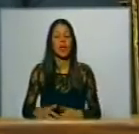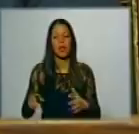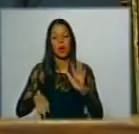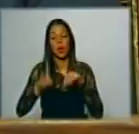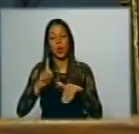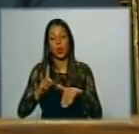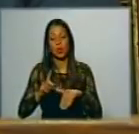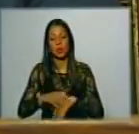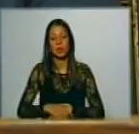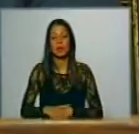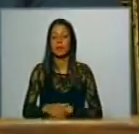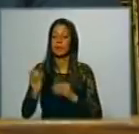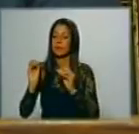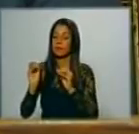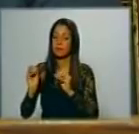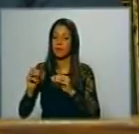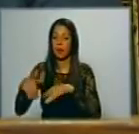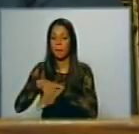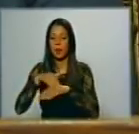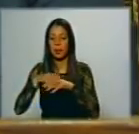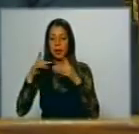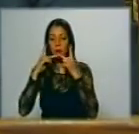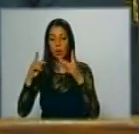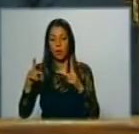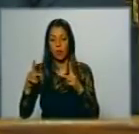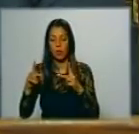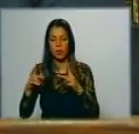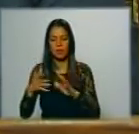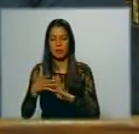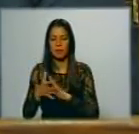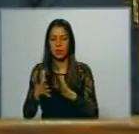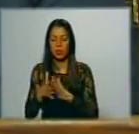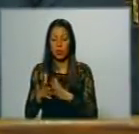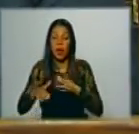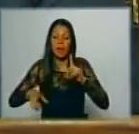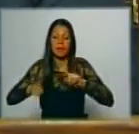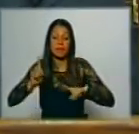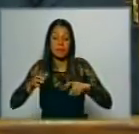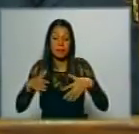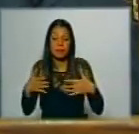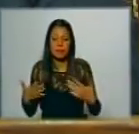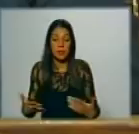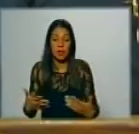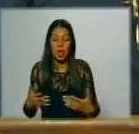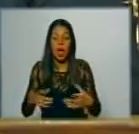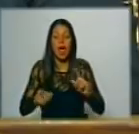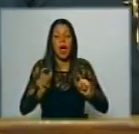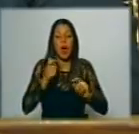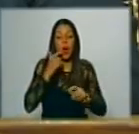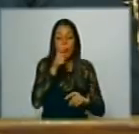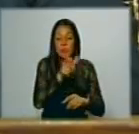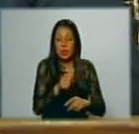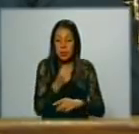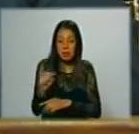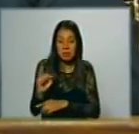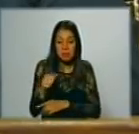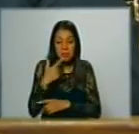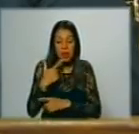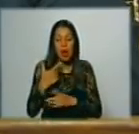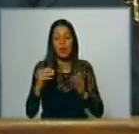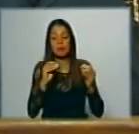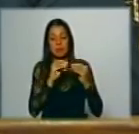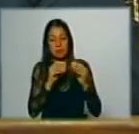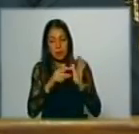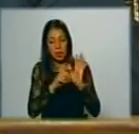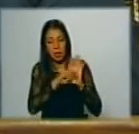11. Notificar al Ministerio Público sobre las presunciones de ilícitos cometidos por los sujetos de aplicación